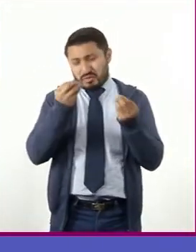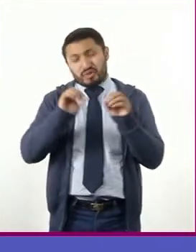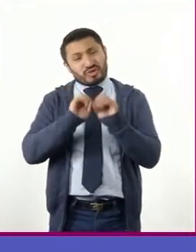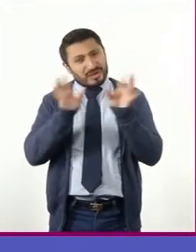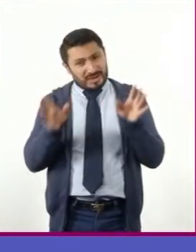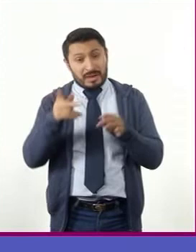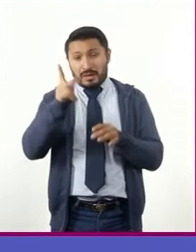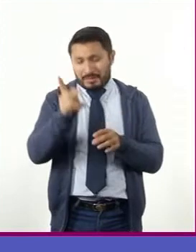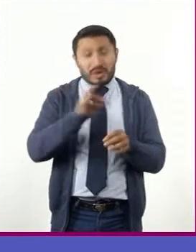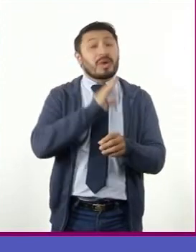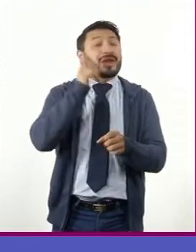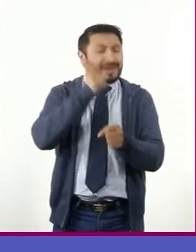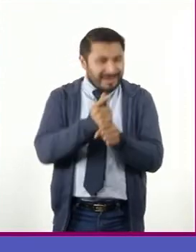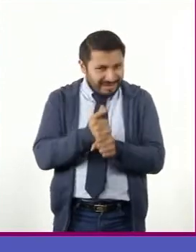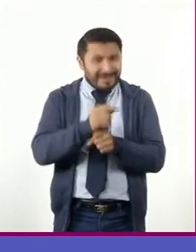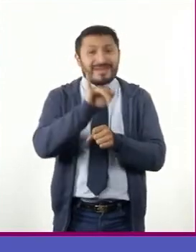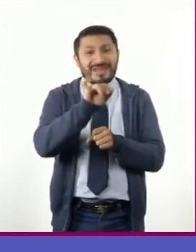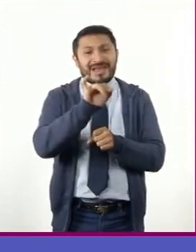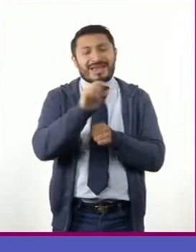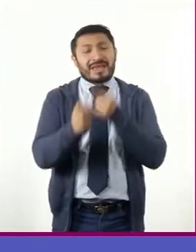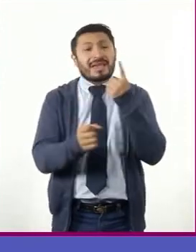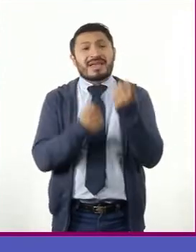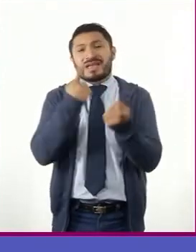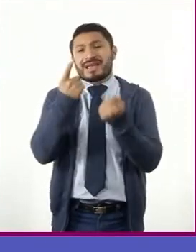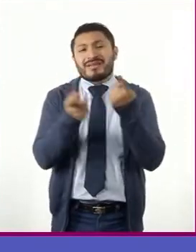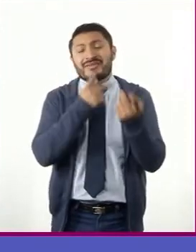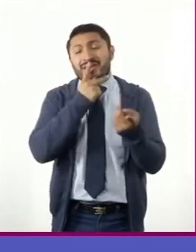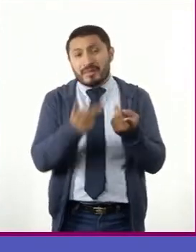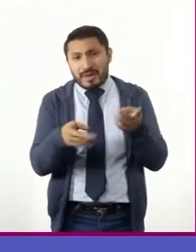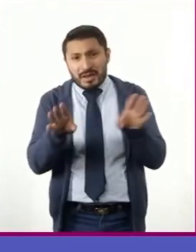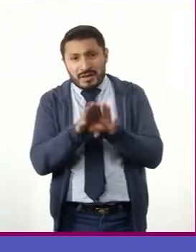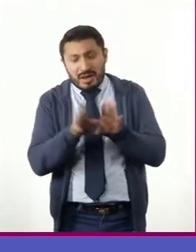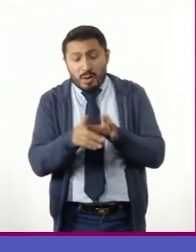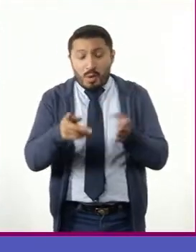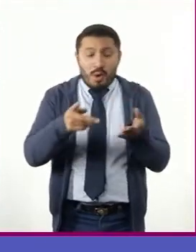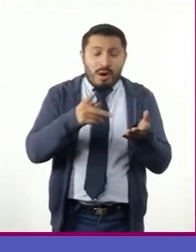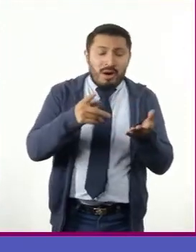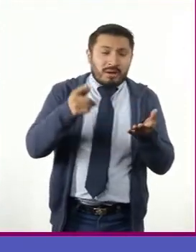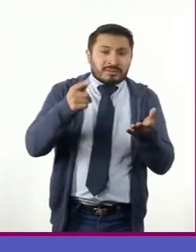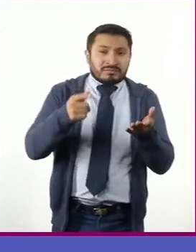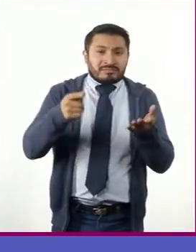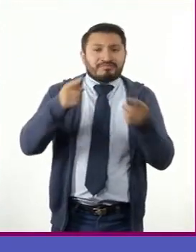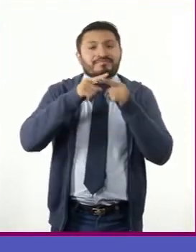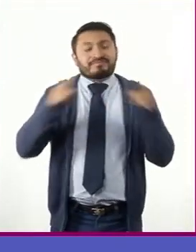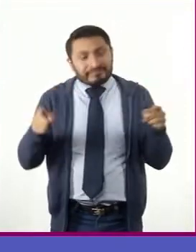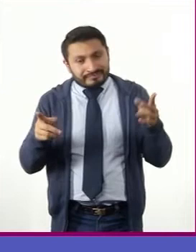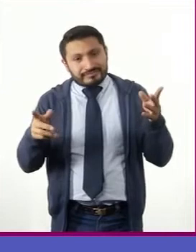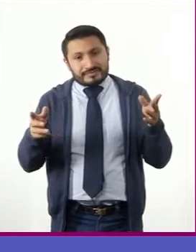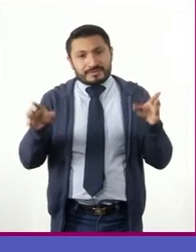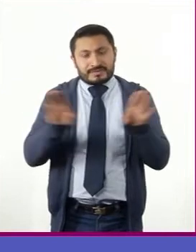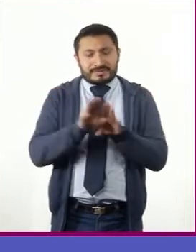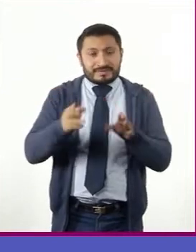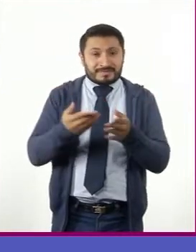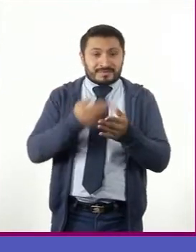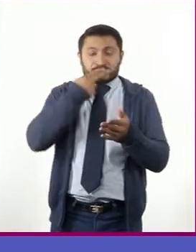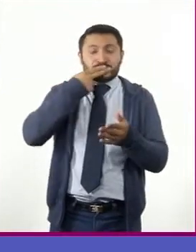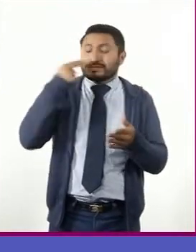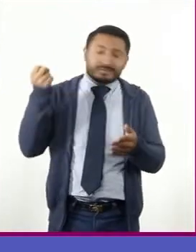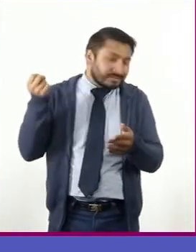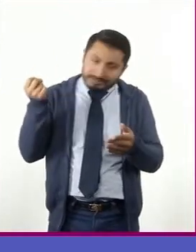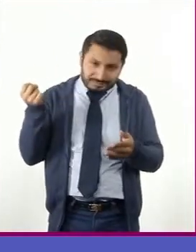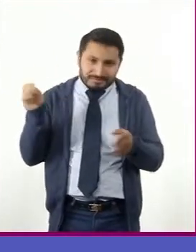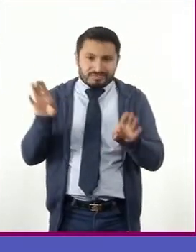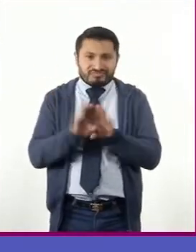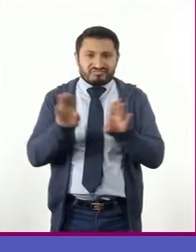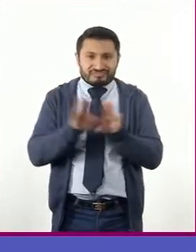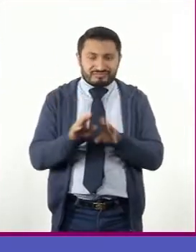que sí podemos identificar son algunas palabras, parte del vocabulario que ya ha dejado de usarse, que lo